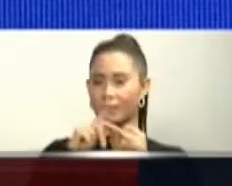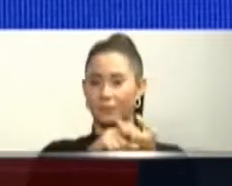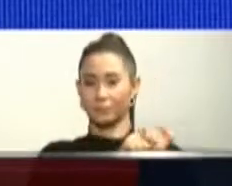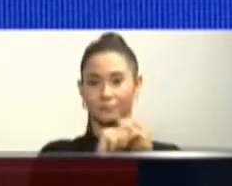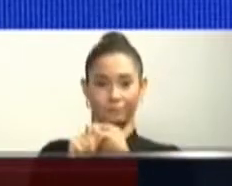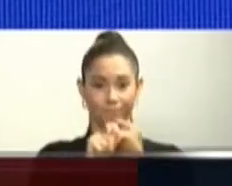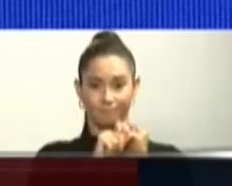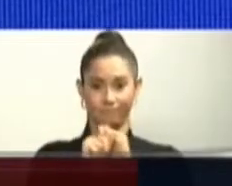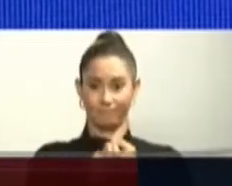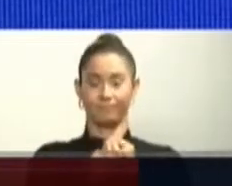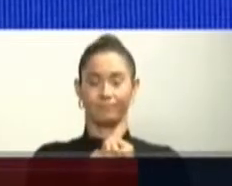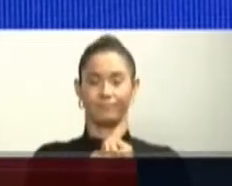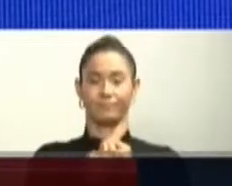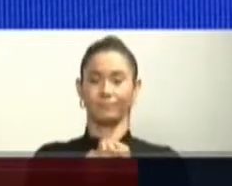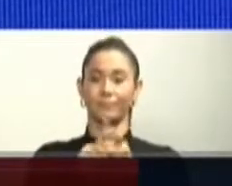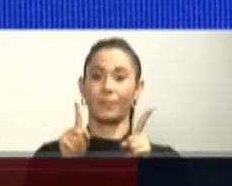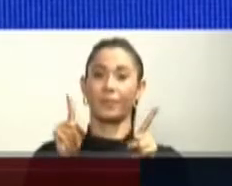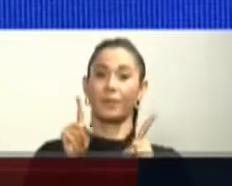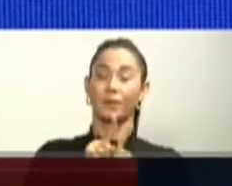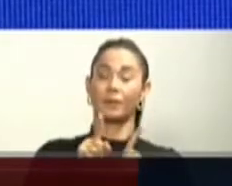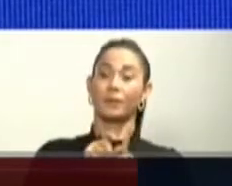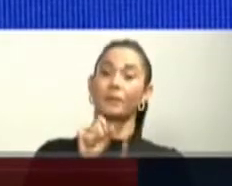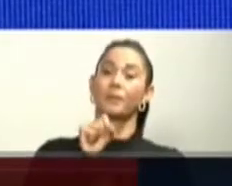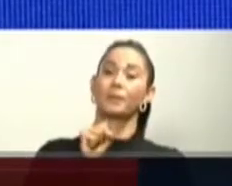estrecha. Xiomara Aguante,